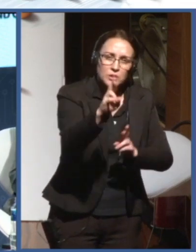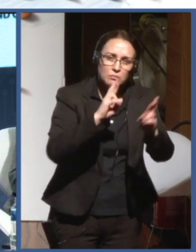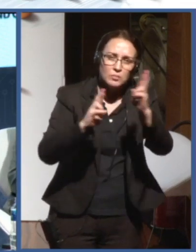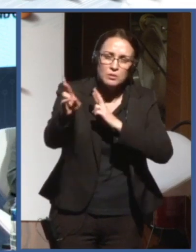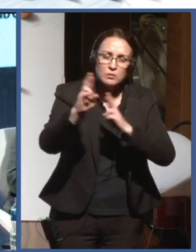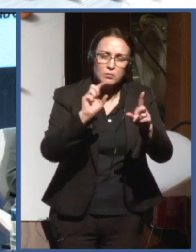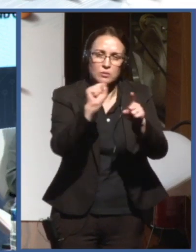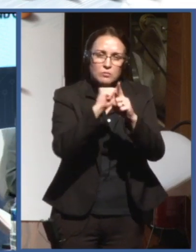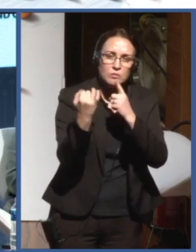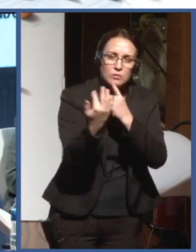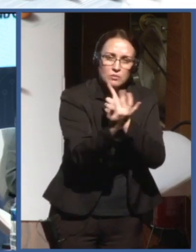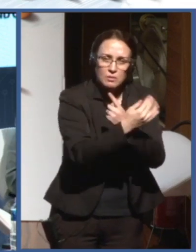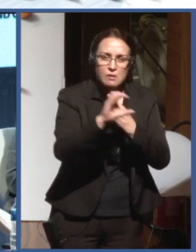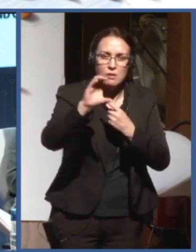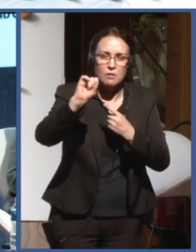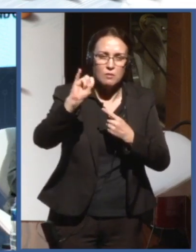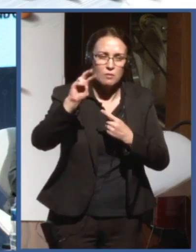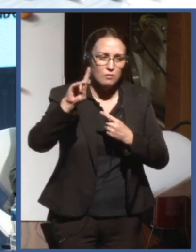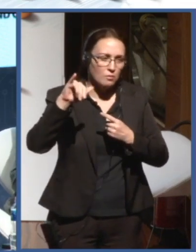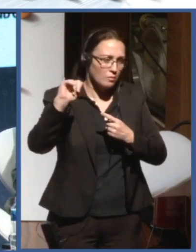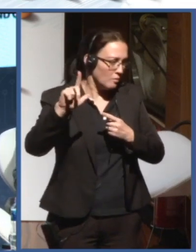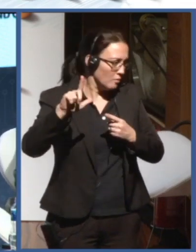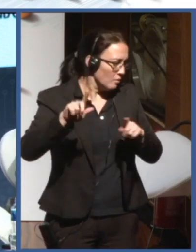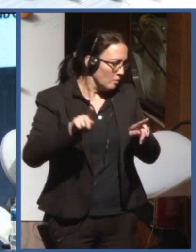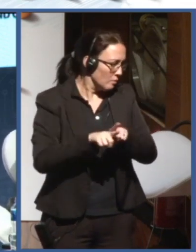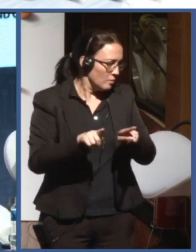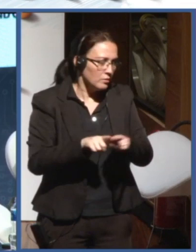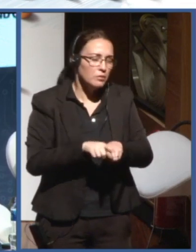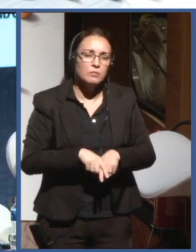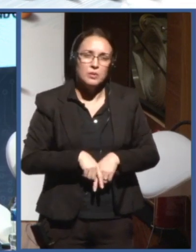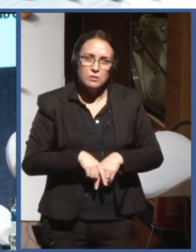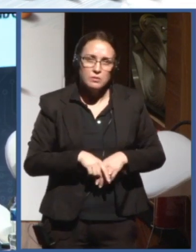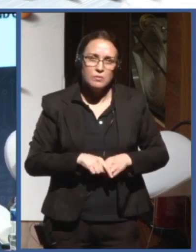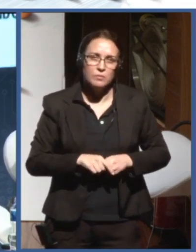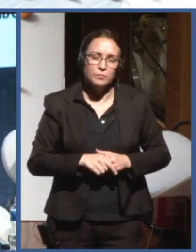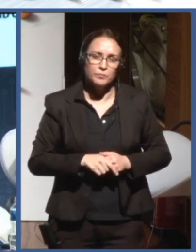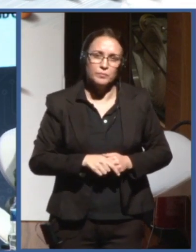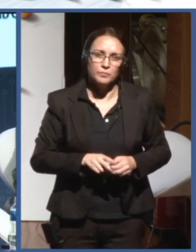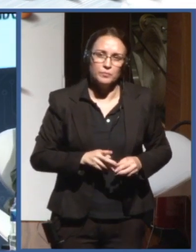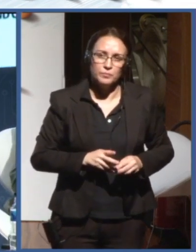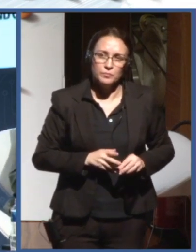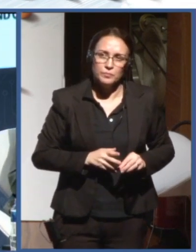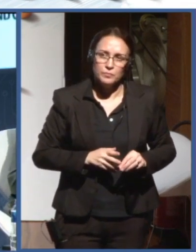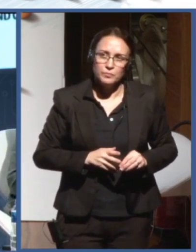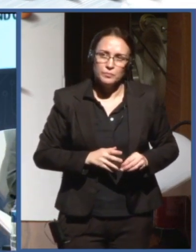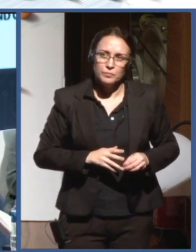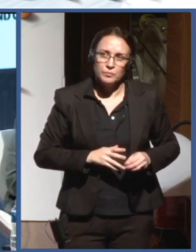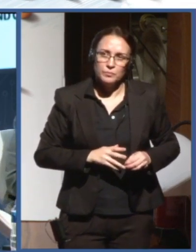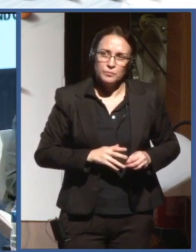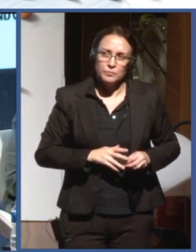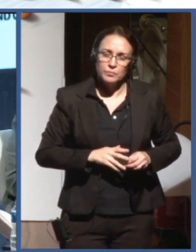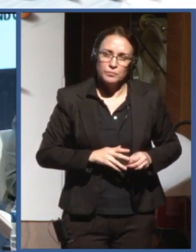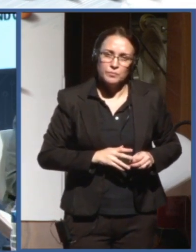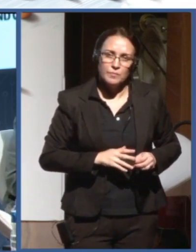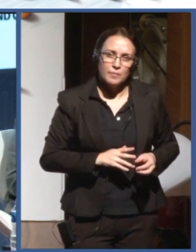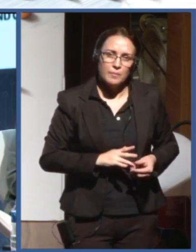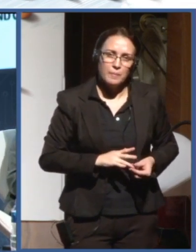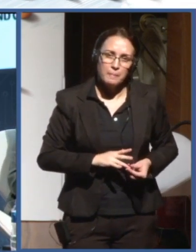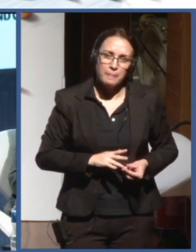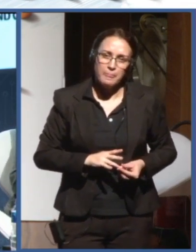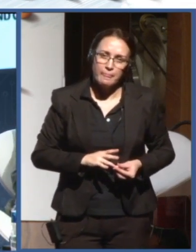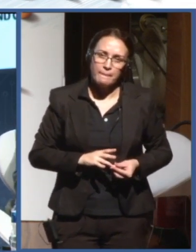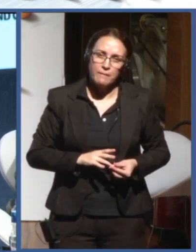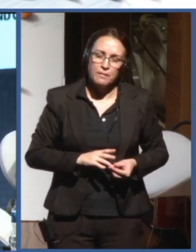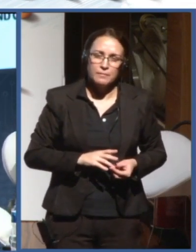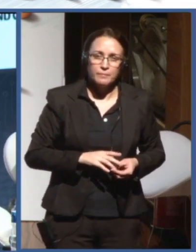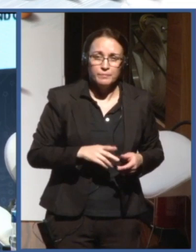de niñez. También estamos… y digamos que eso es lo que hemos estado tratando de hacer con los